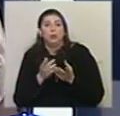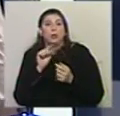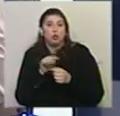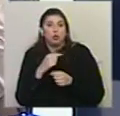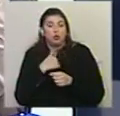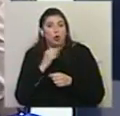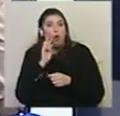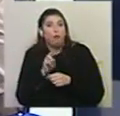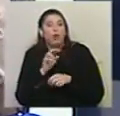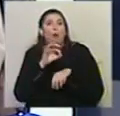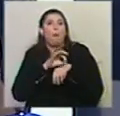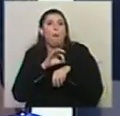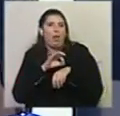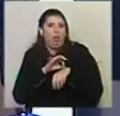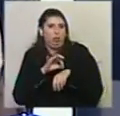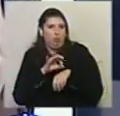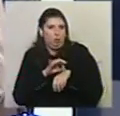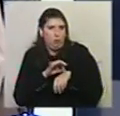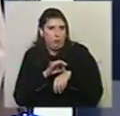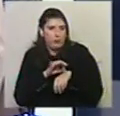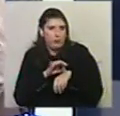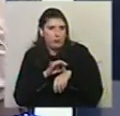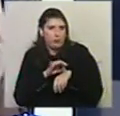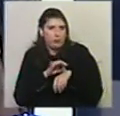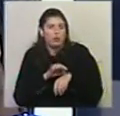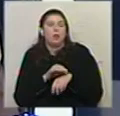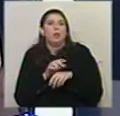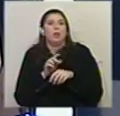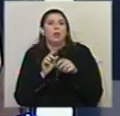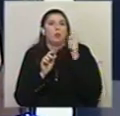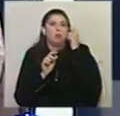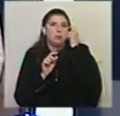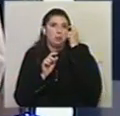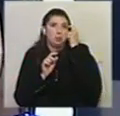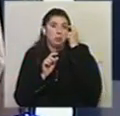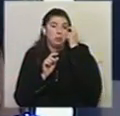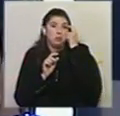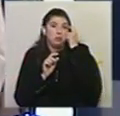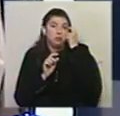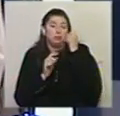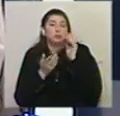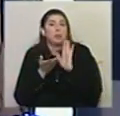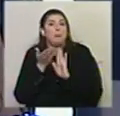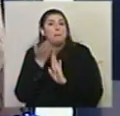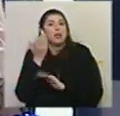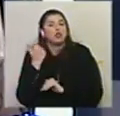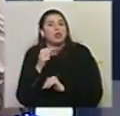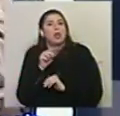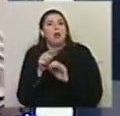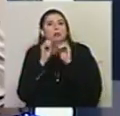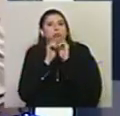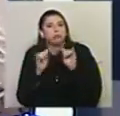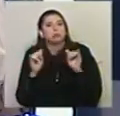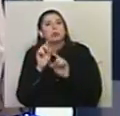perito. Digamos, cuando en las acciones de amparo, que yo creo que la gran mayoría son promovidas por la